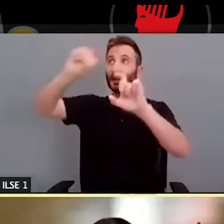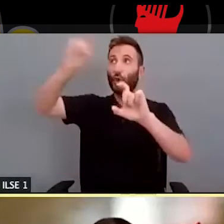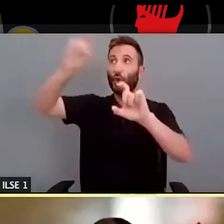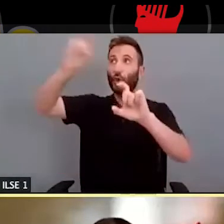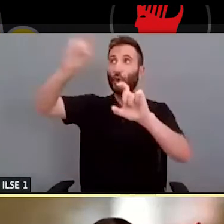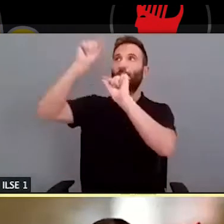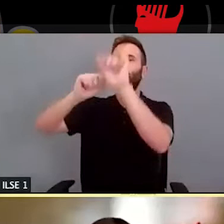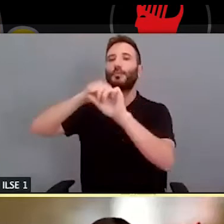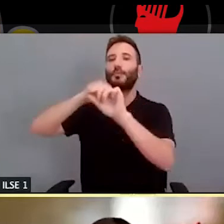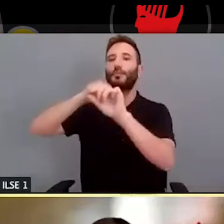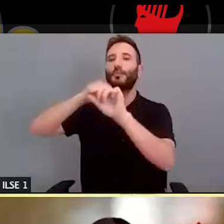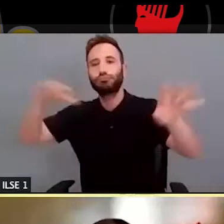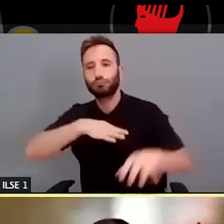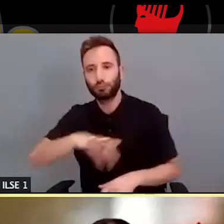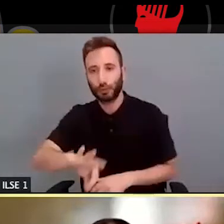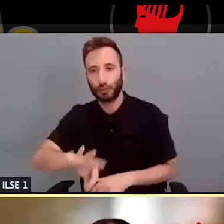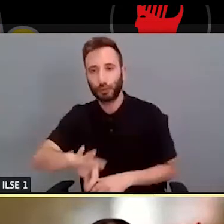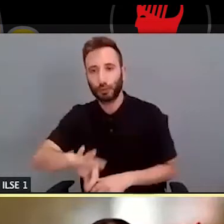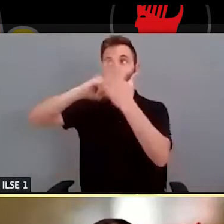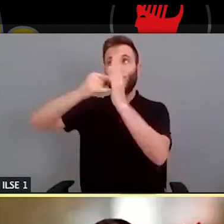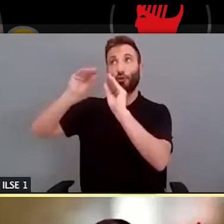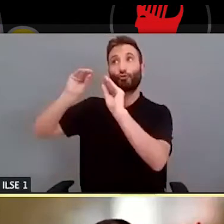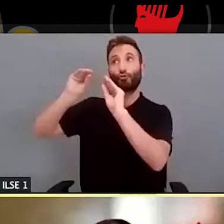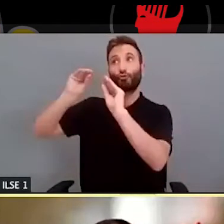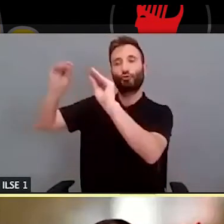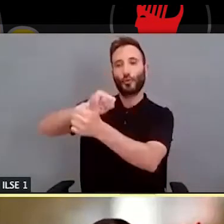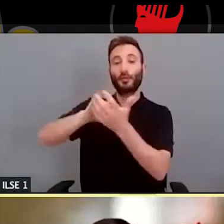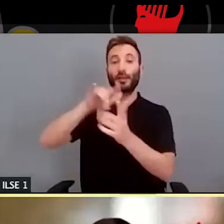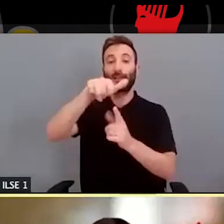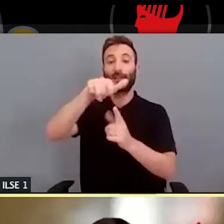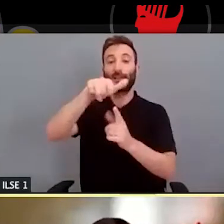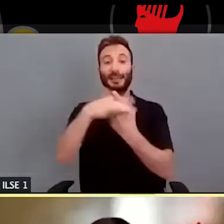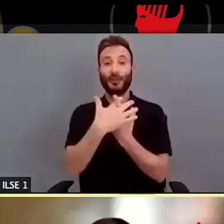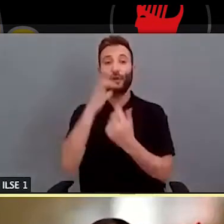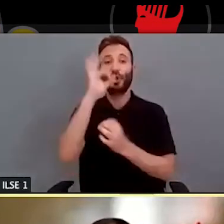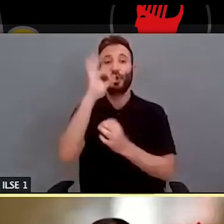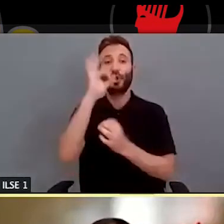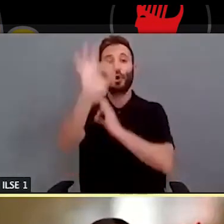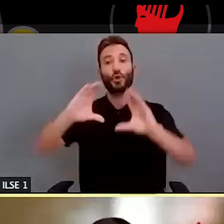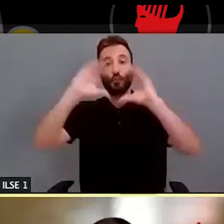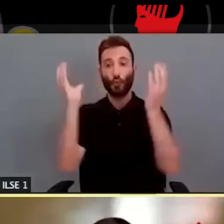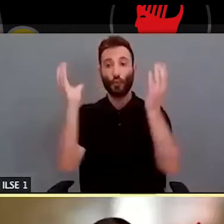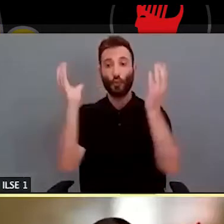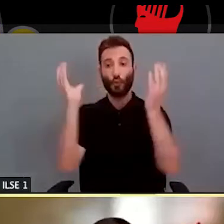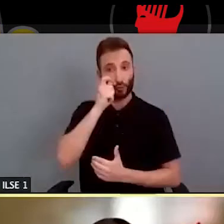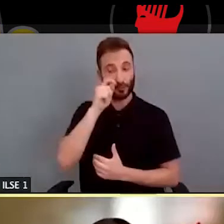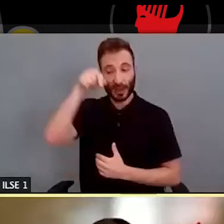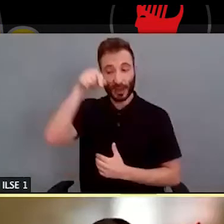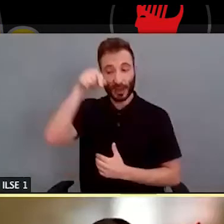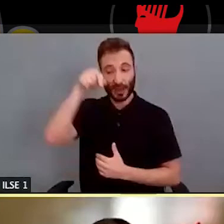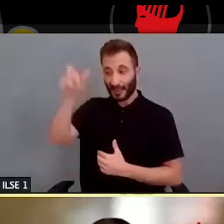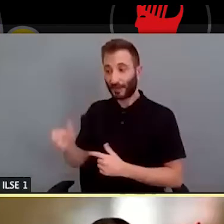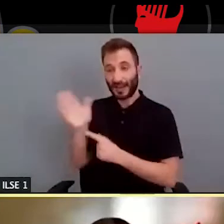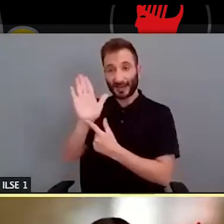trabajen y desarrollen proyectos. Es el caso de la Organización Mundial del Turismo. Tenemos aquí en representación de